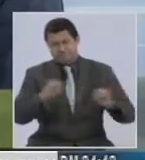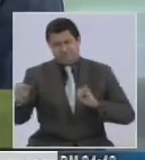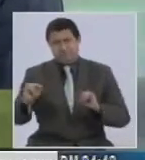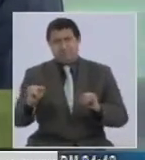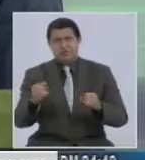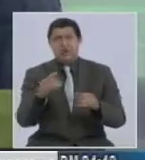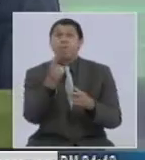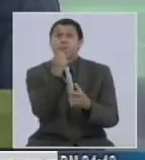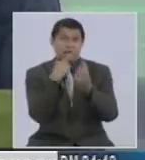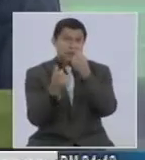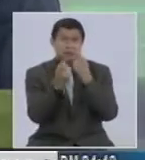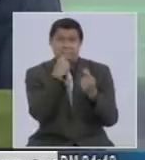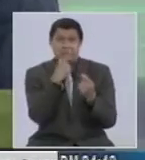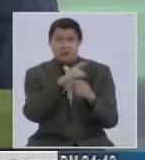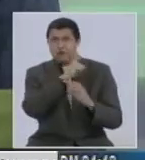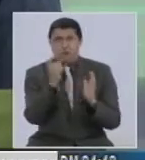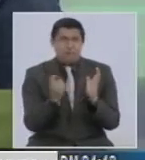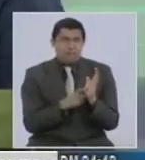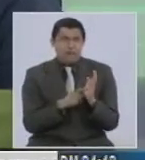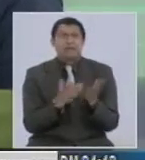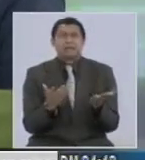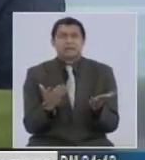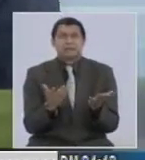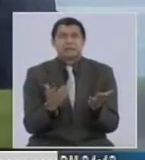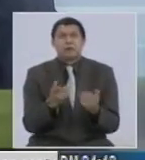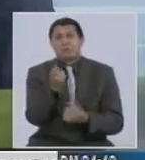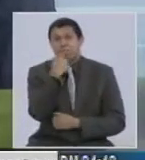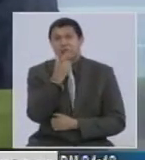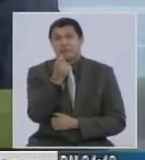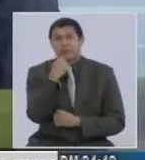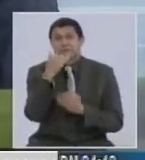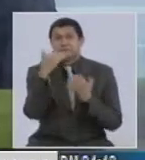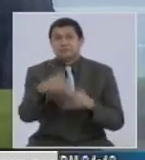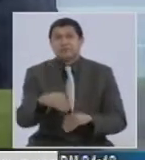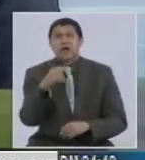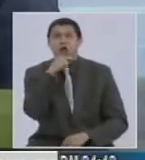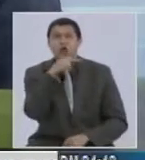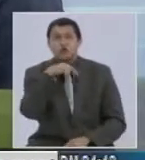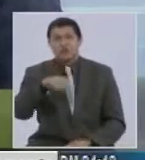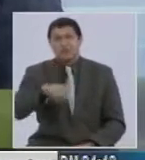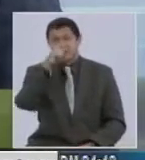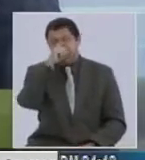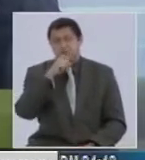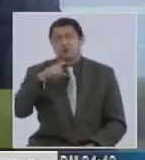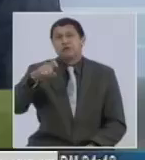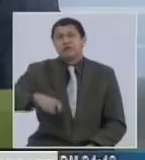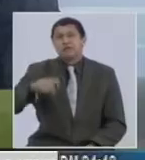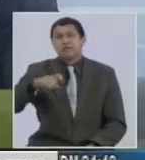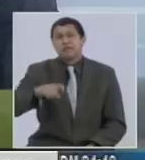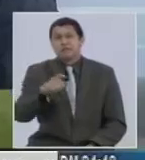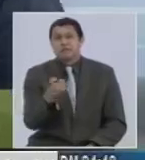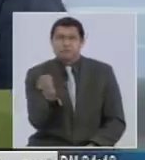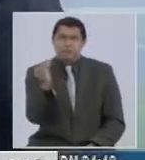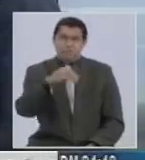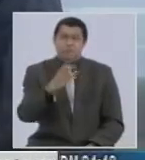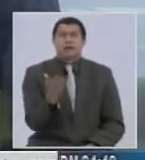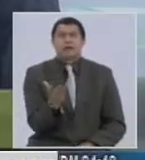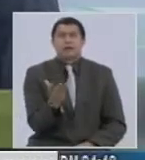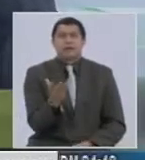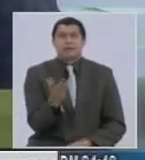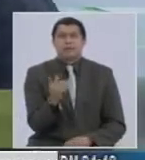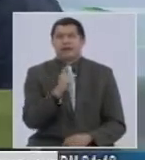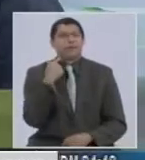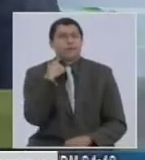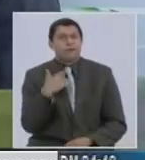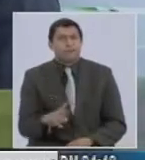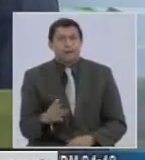son cócteles que no vinieron completos. Estos pacientes, esos medicamentos se vencen en octubre de este año y necesitamos que completen esos cócteles para que no se